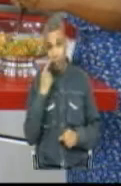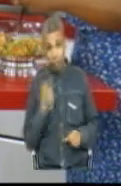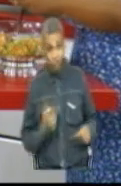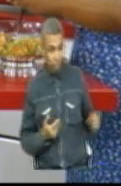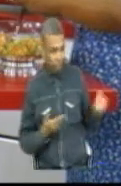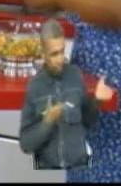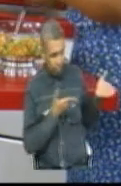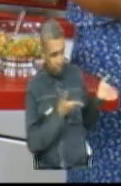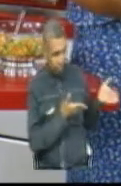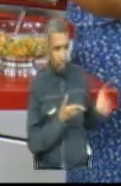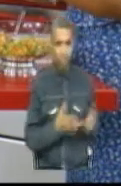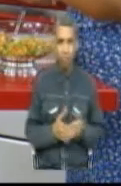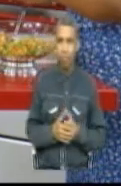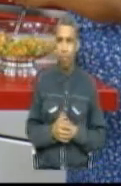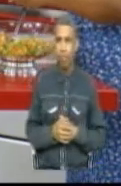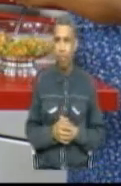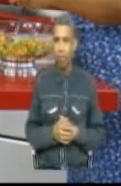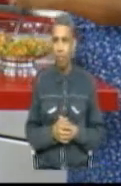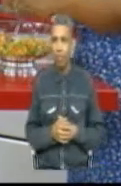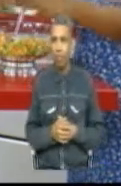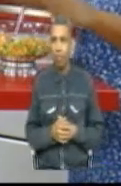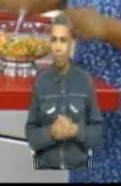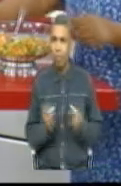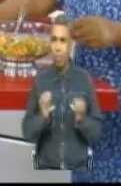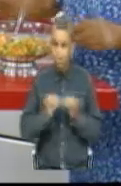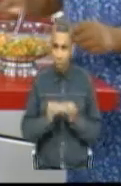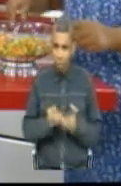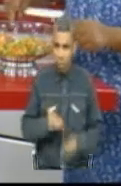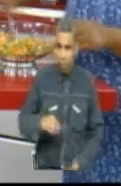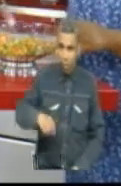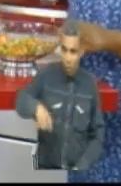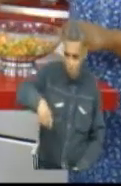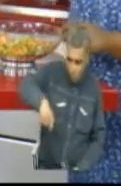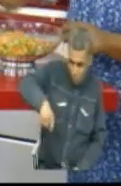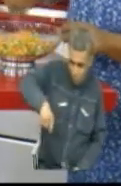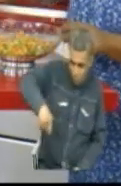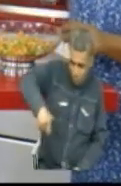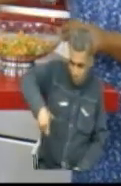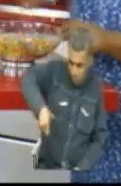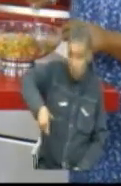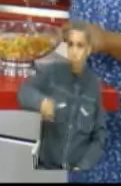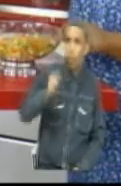agregándole que nuevamente finito de limón una cuota caldense